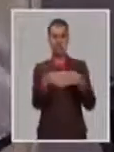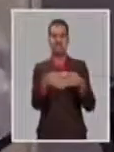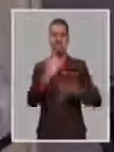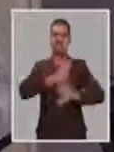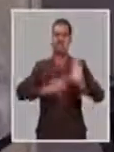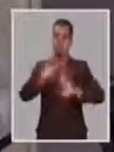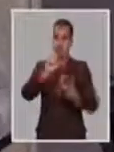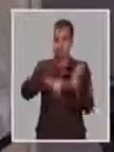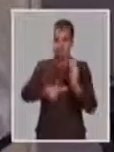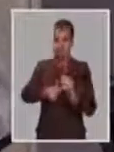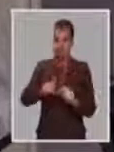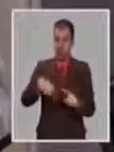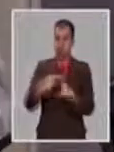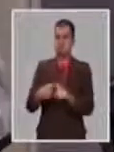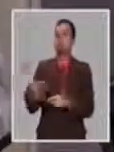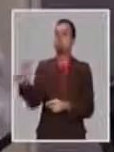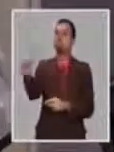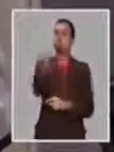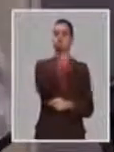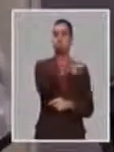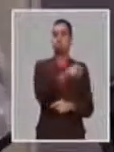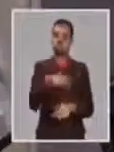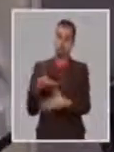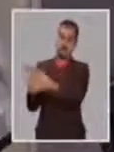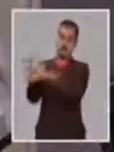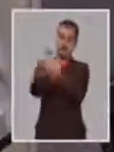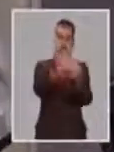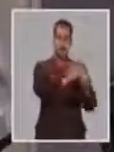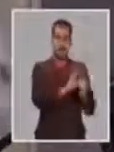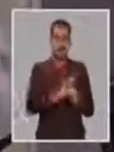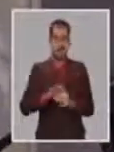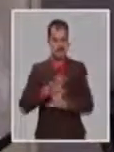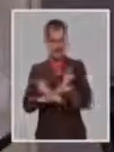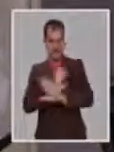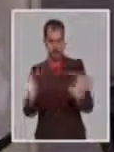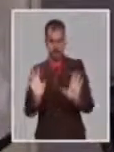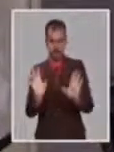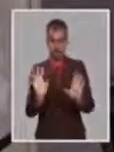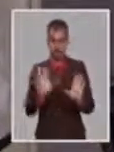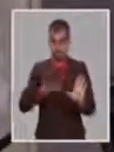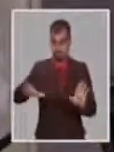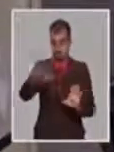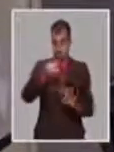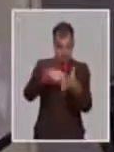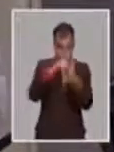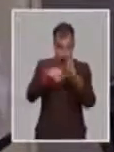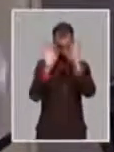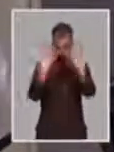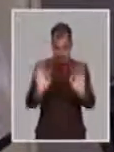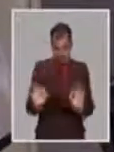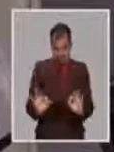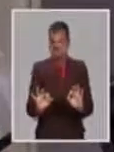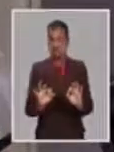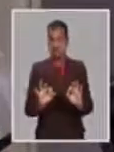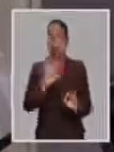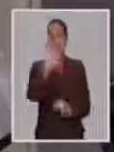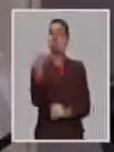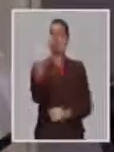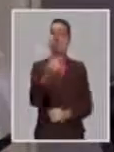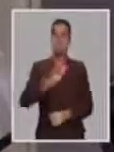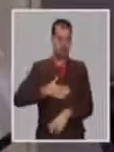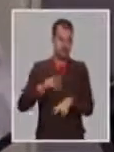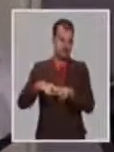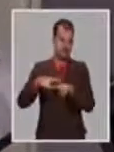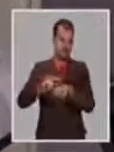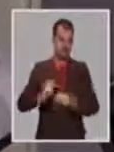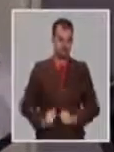Provincial y los Consejos de Defensa Municipal. Y con esas estructuras hemos logrado articular una organización que involucra a 8